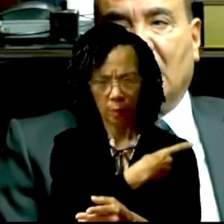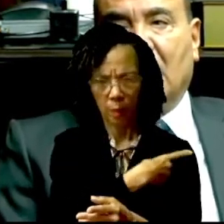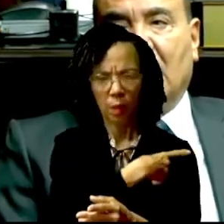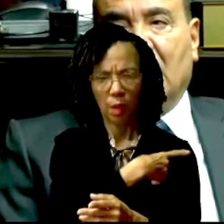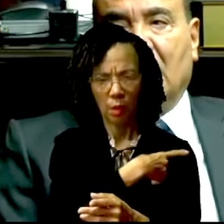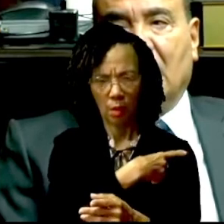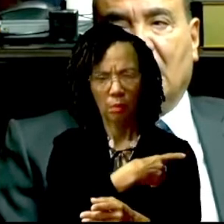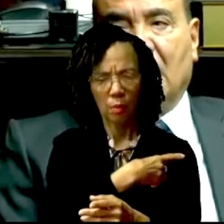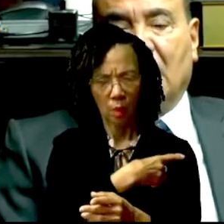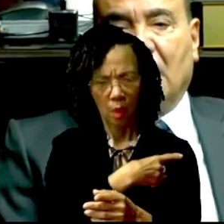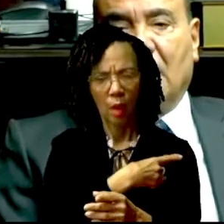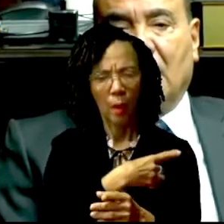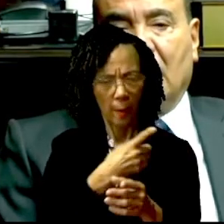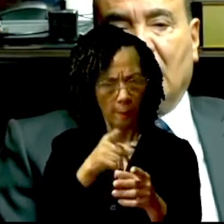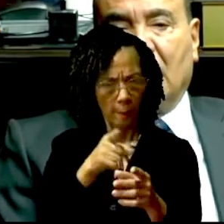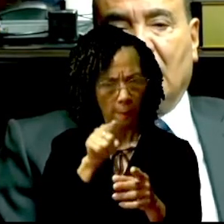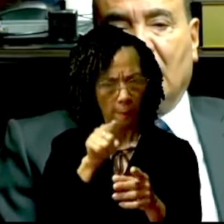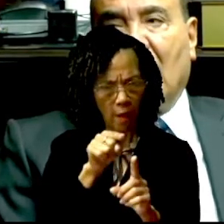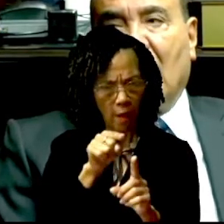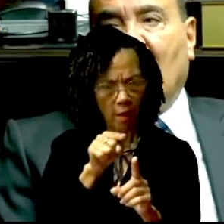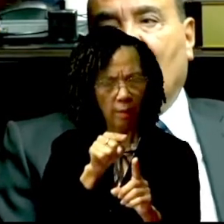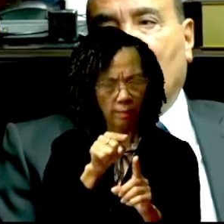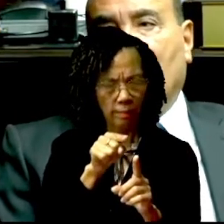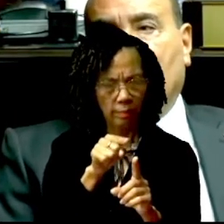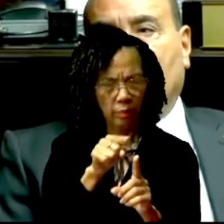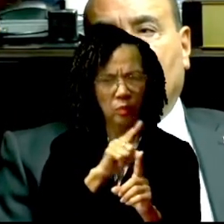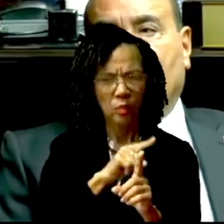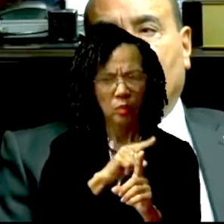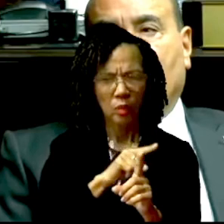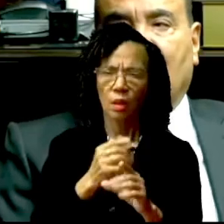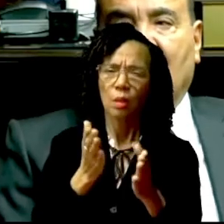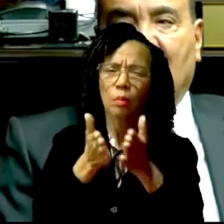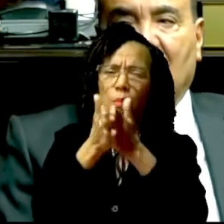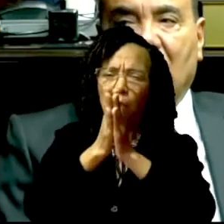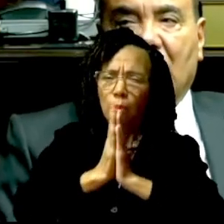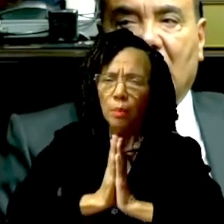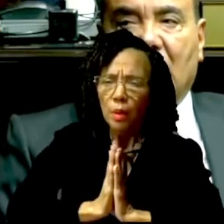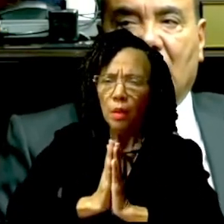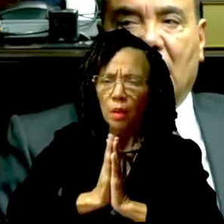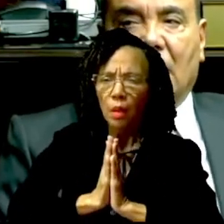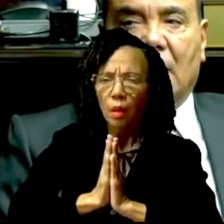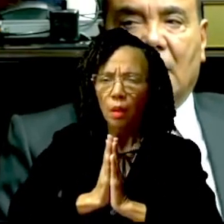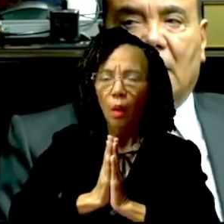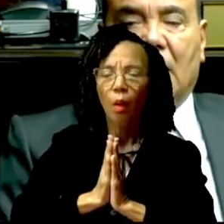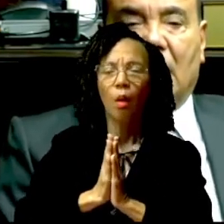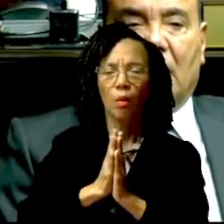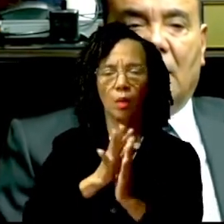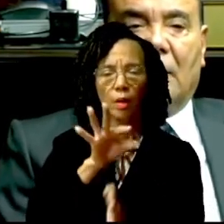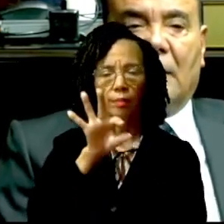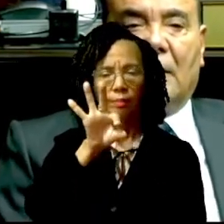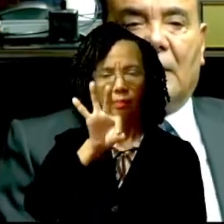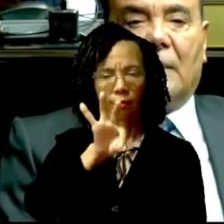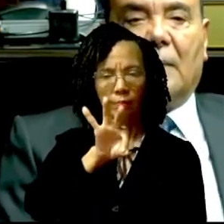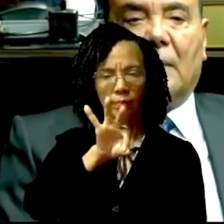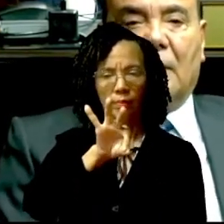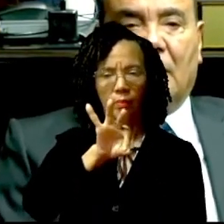Aide López, como todas la conocemos, pidiendo una instalación de una fiscalía barrial y comunitaria en la comunidad de